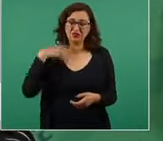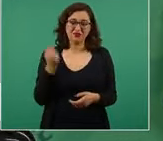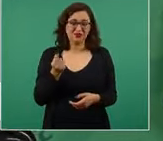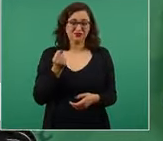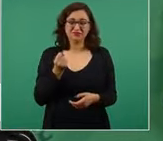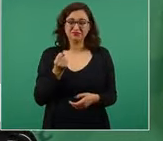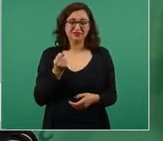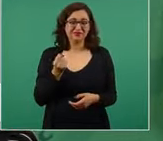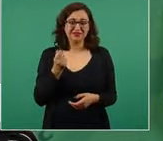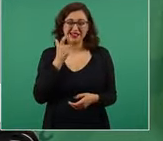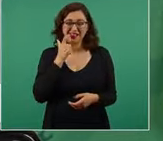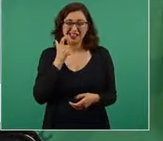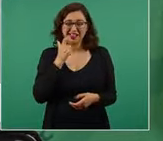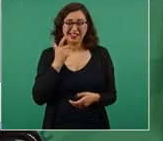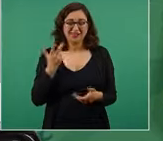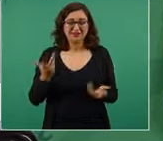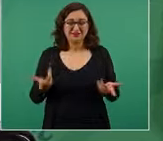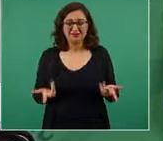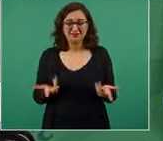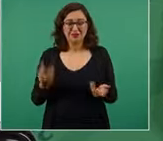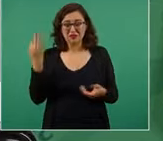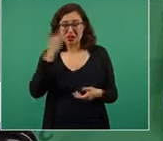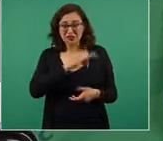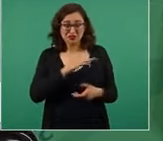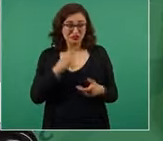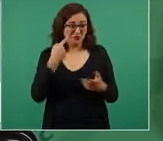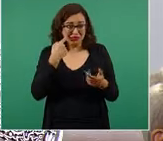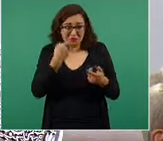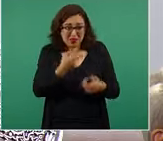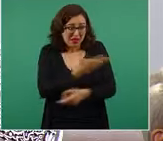Entonces eso no les ayuda.